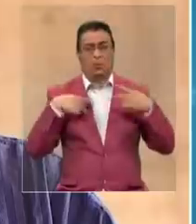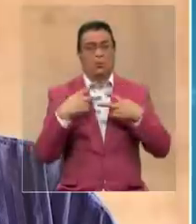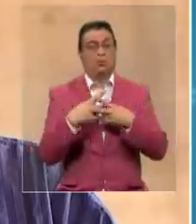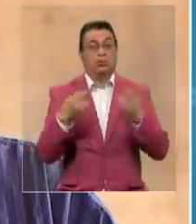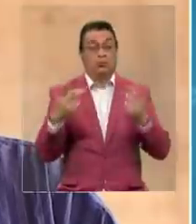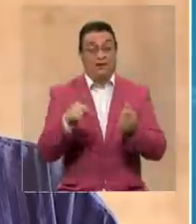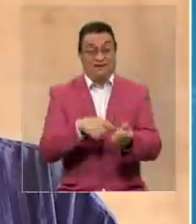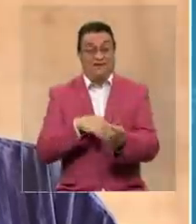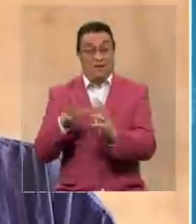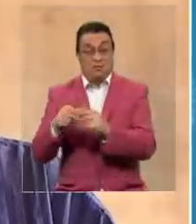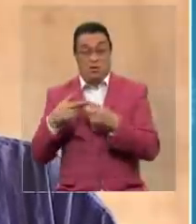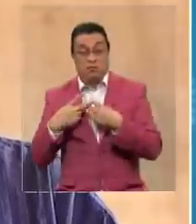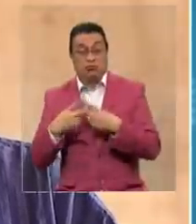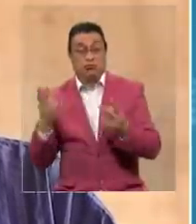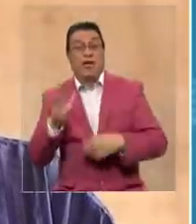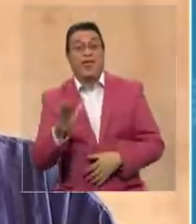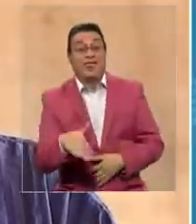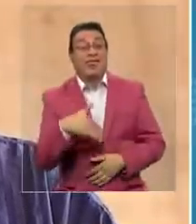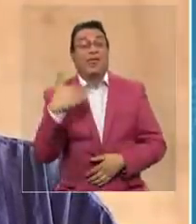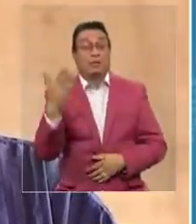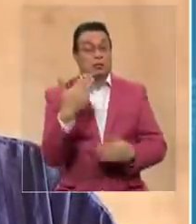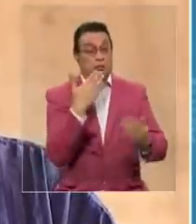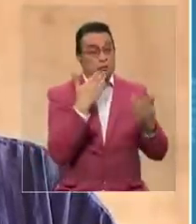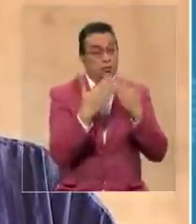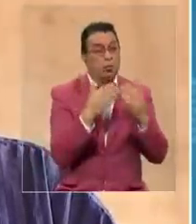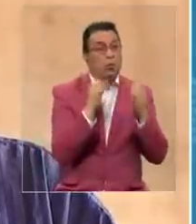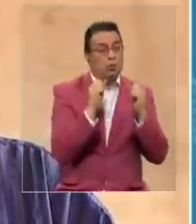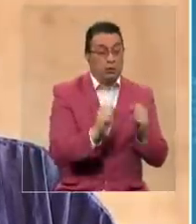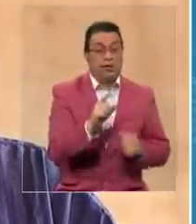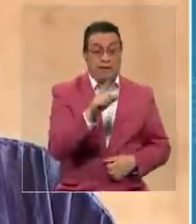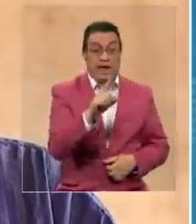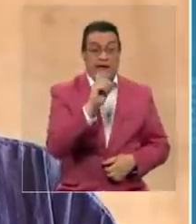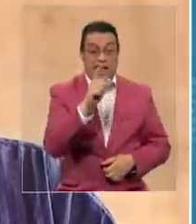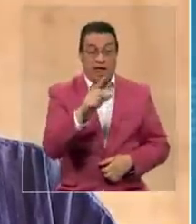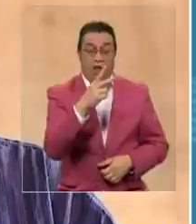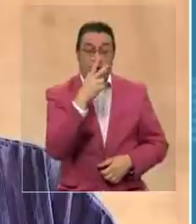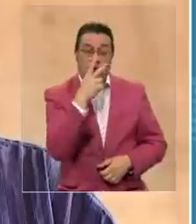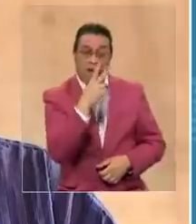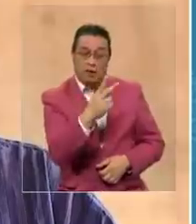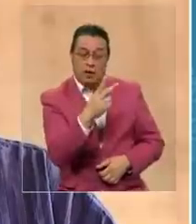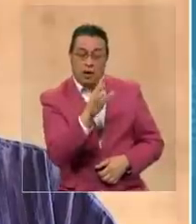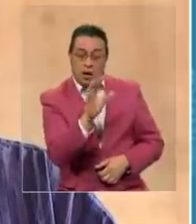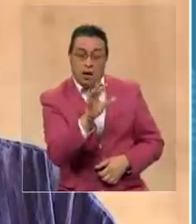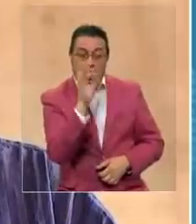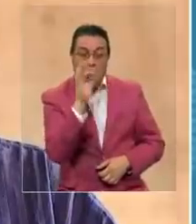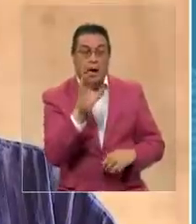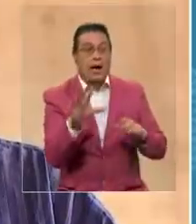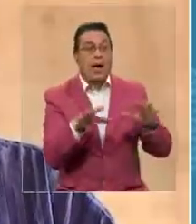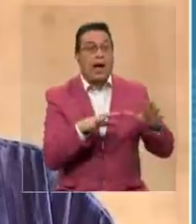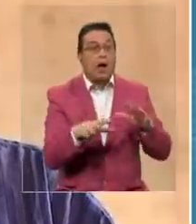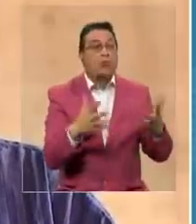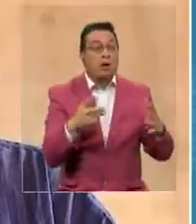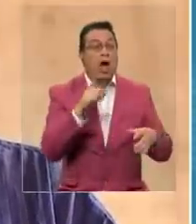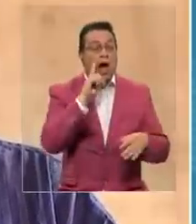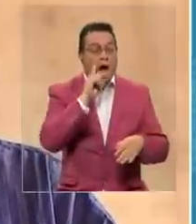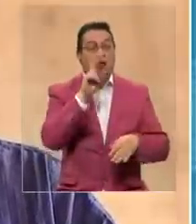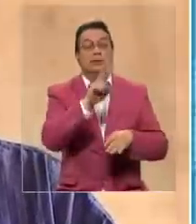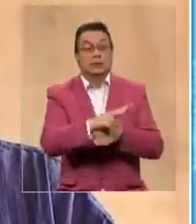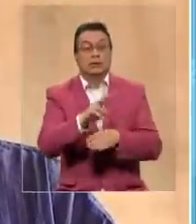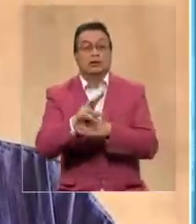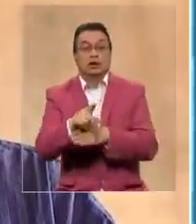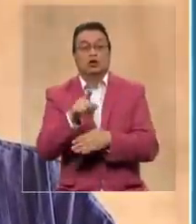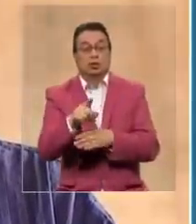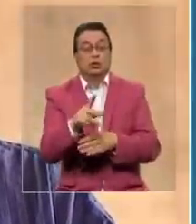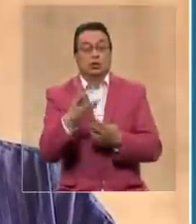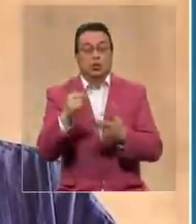públicamente por la familia y luego se había seguido conversando sobre la posibilidad de que él hubiera visto algo, justamente porque había testigos que decían él